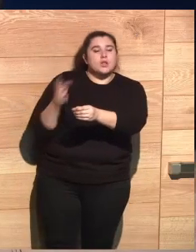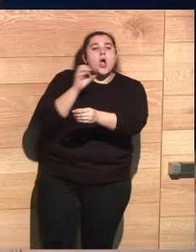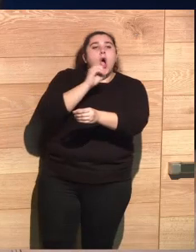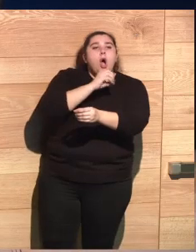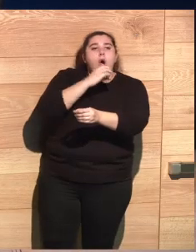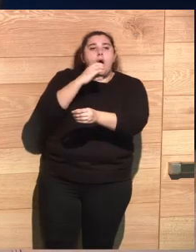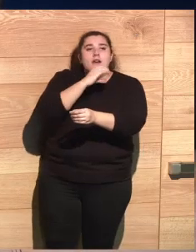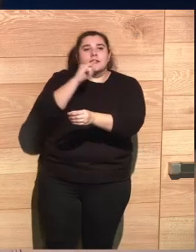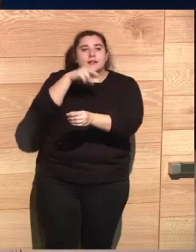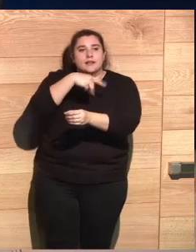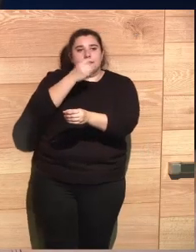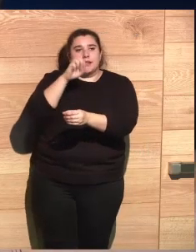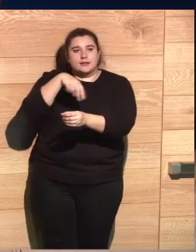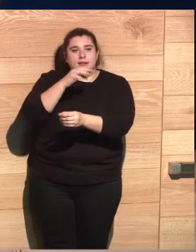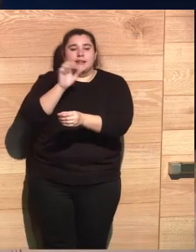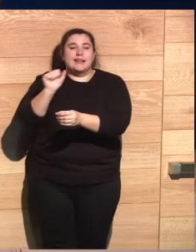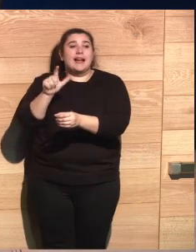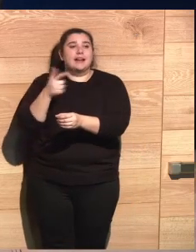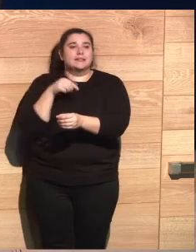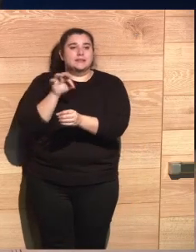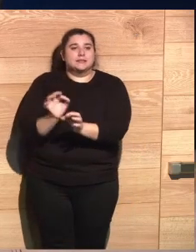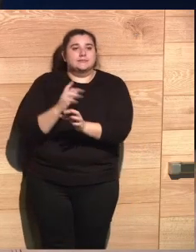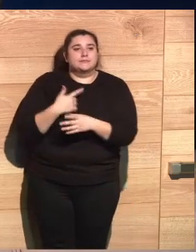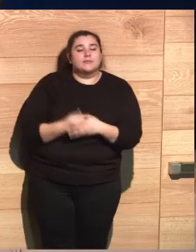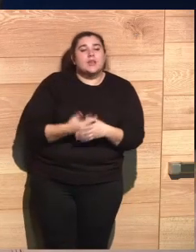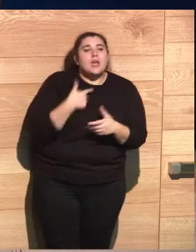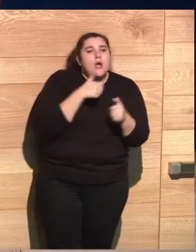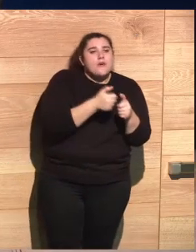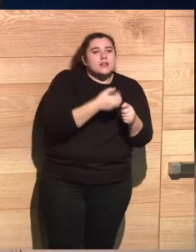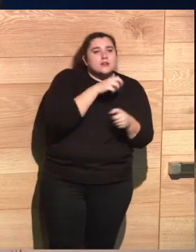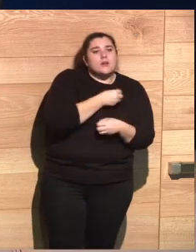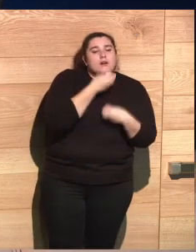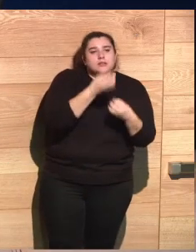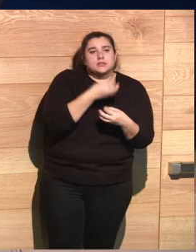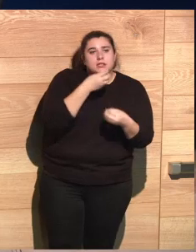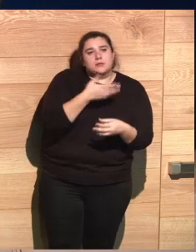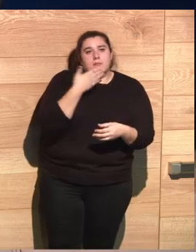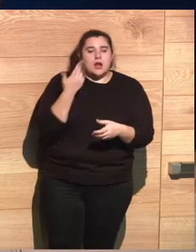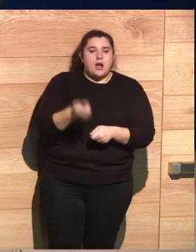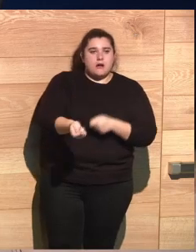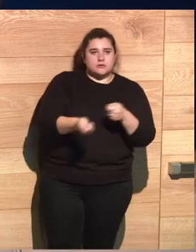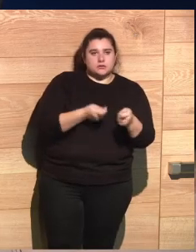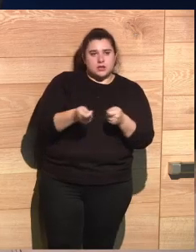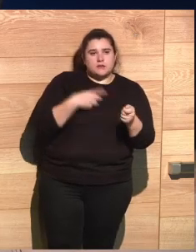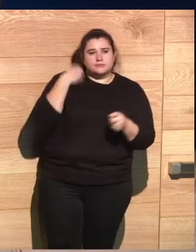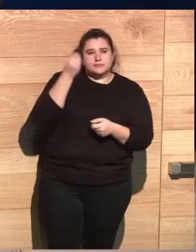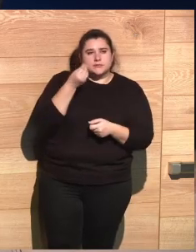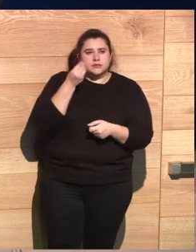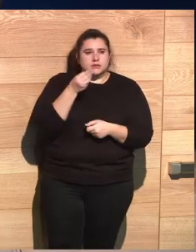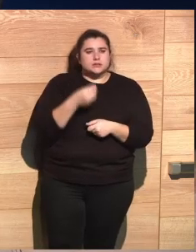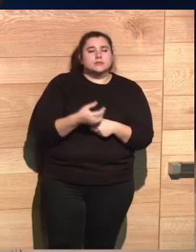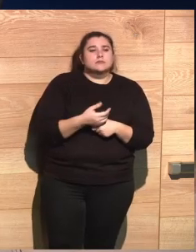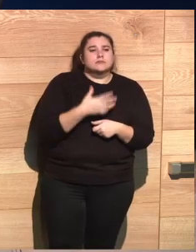punto, igual que ha pasado en Facebook, ahora que vemos que los videojuegos y esos datos también son importantes, de regularlo? ¿Creéis que es posible? ¿De regular